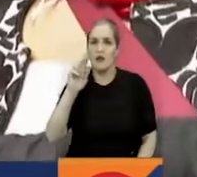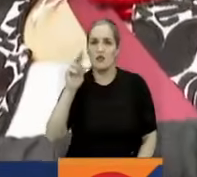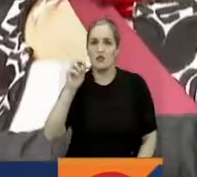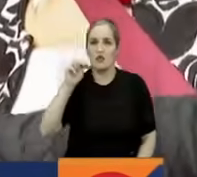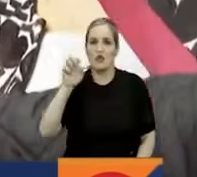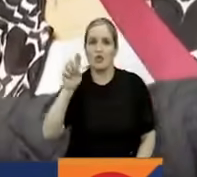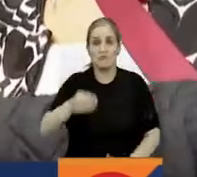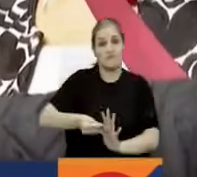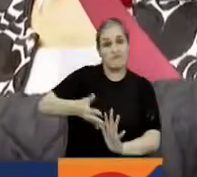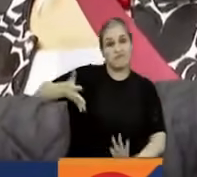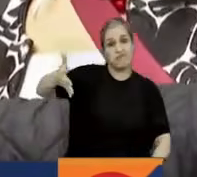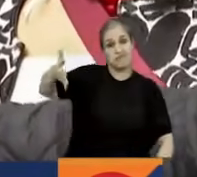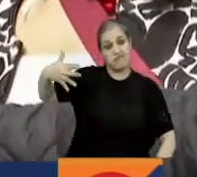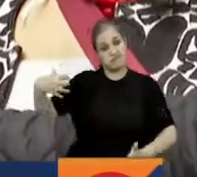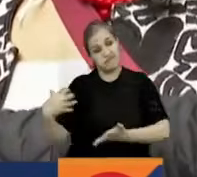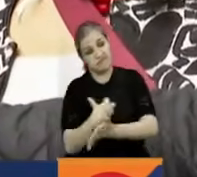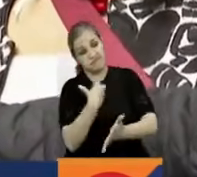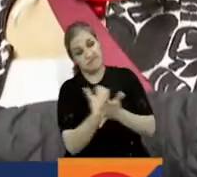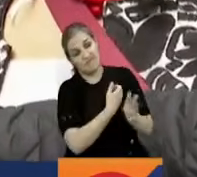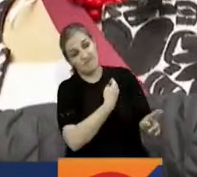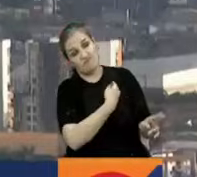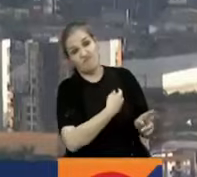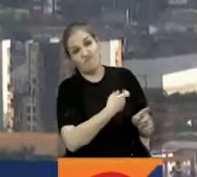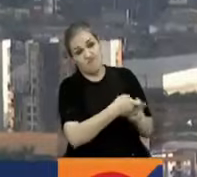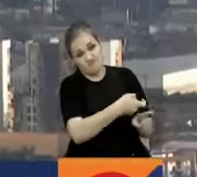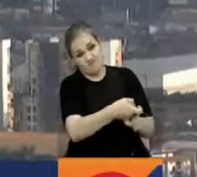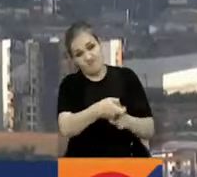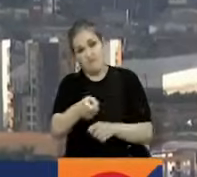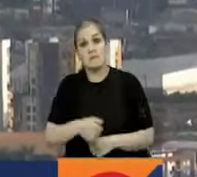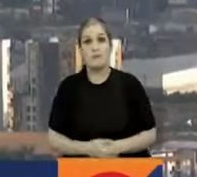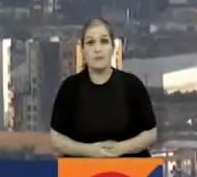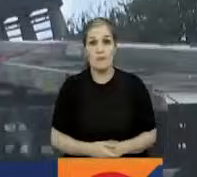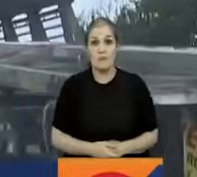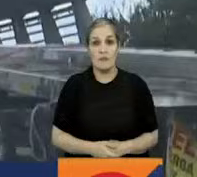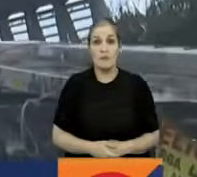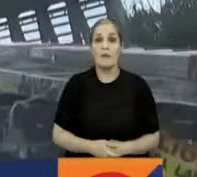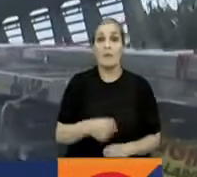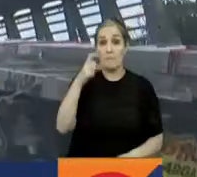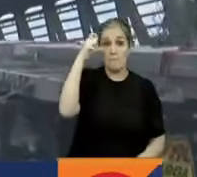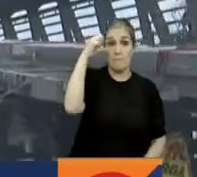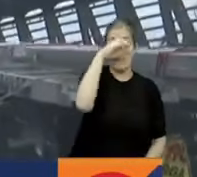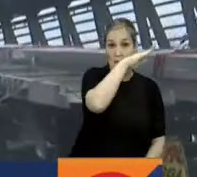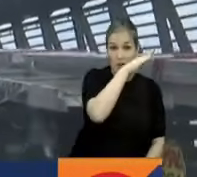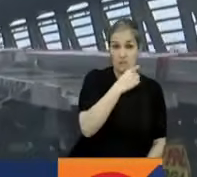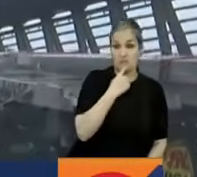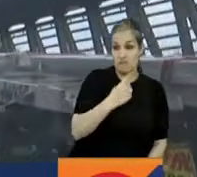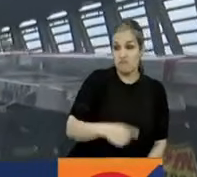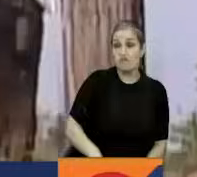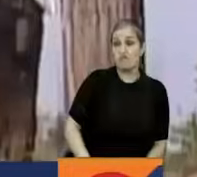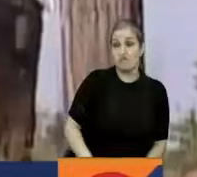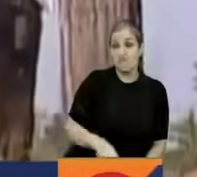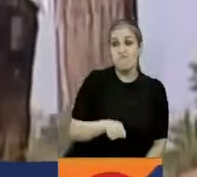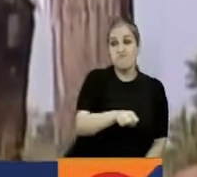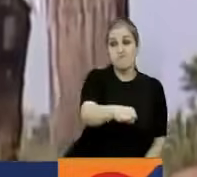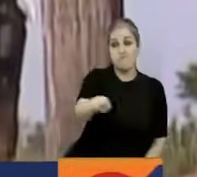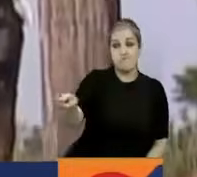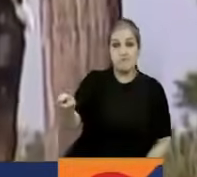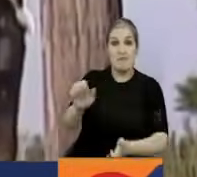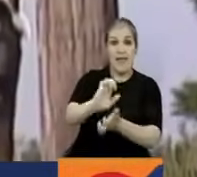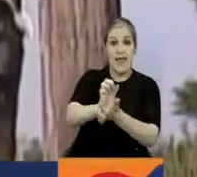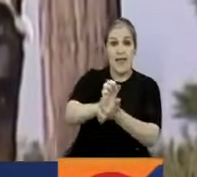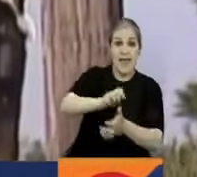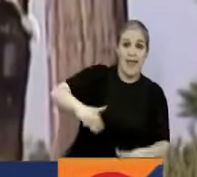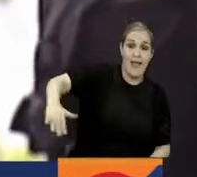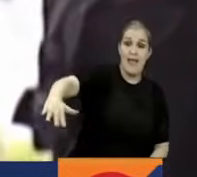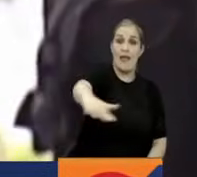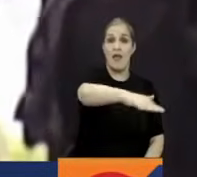El presidente Gustavo Petro señaló en aquel momento a sectores de la clase política tradicional del eje cafetero, en